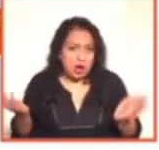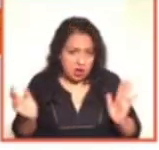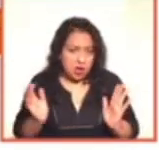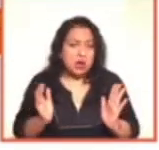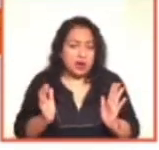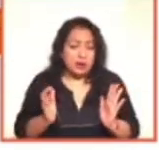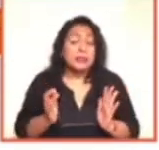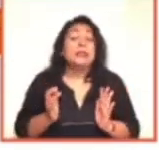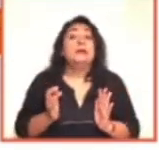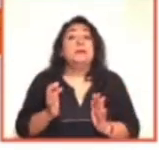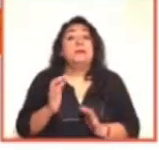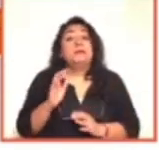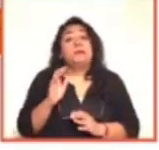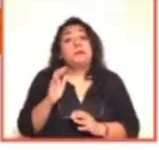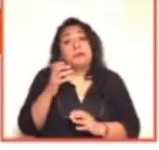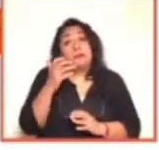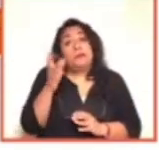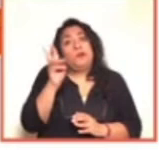y tratar